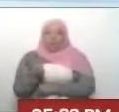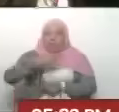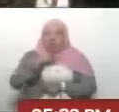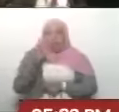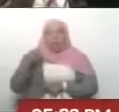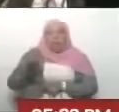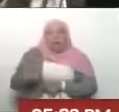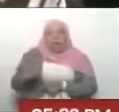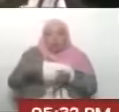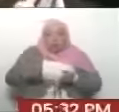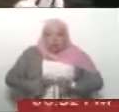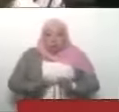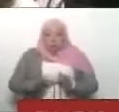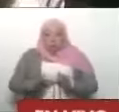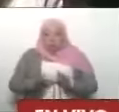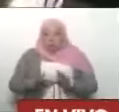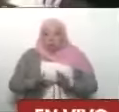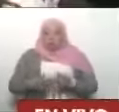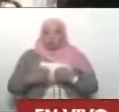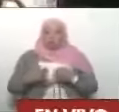me dices, Alexis?